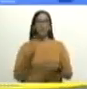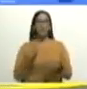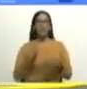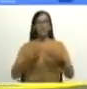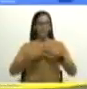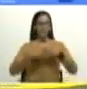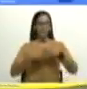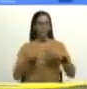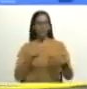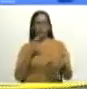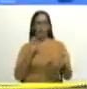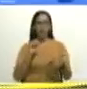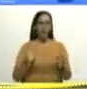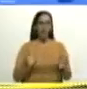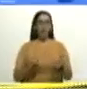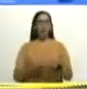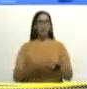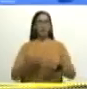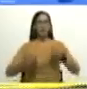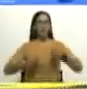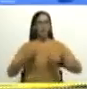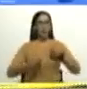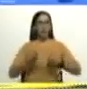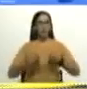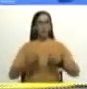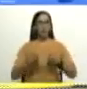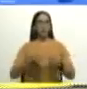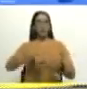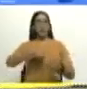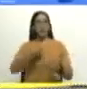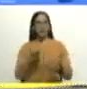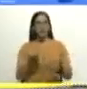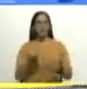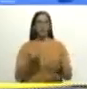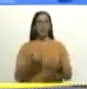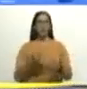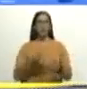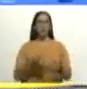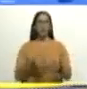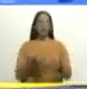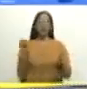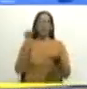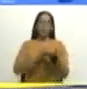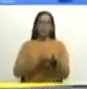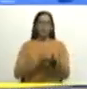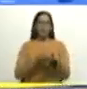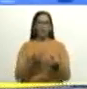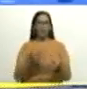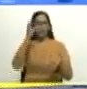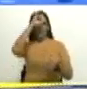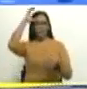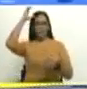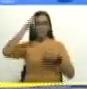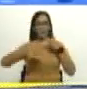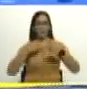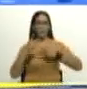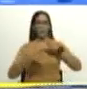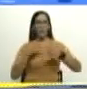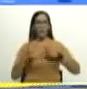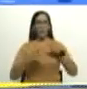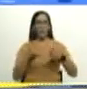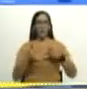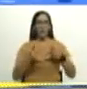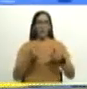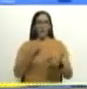yo hablaba de Venir Autos con él, la posibilidad de que Venir Autos vuelva a retomar su capacidad productiva.